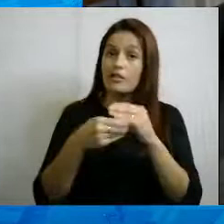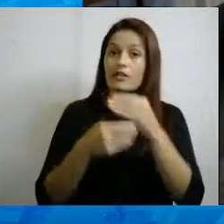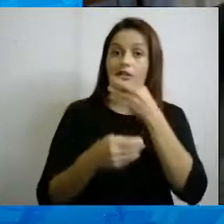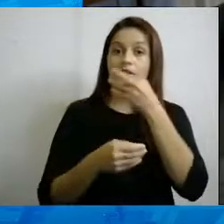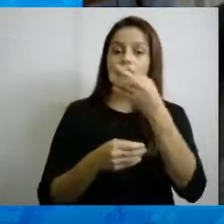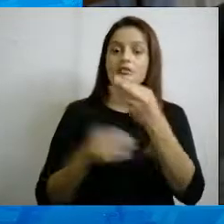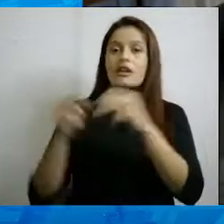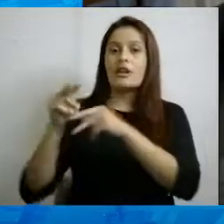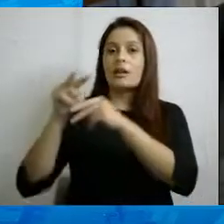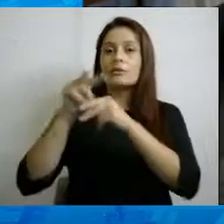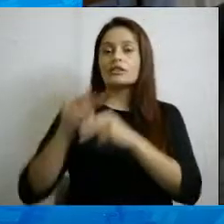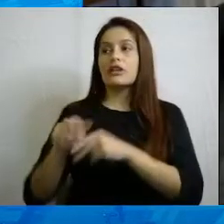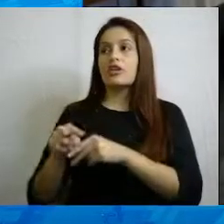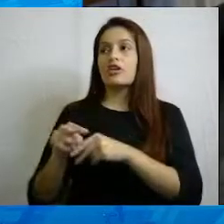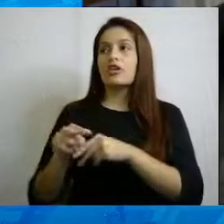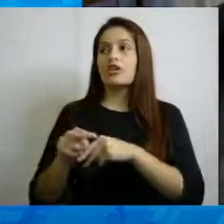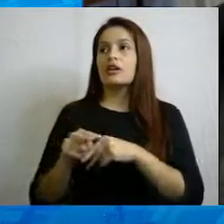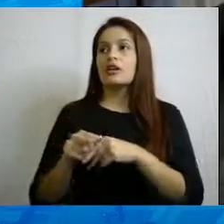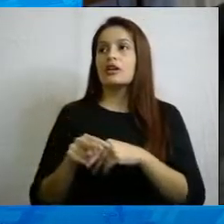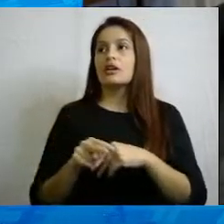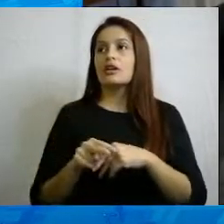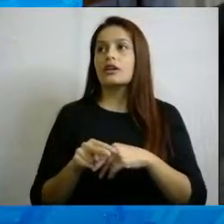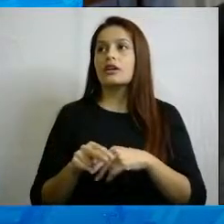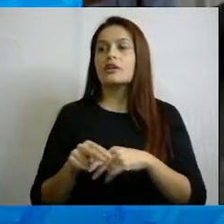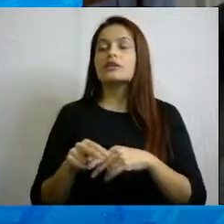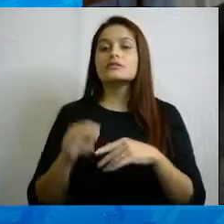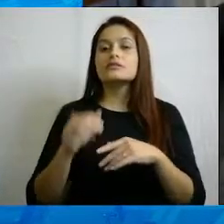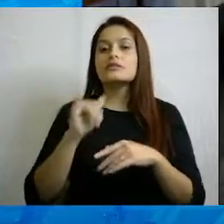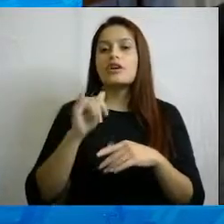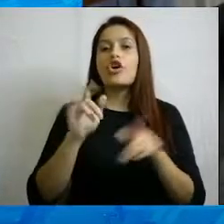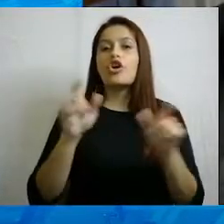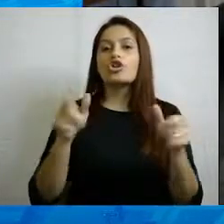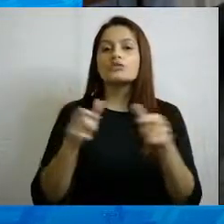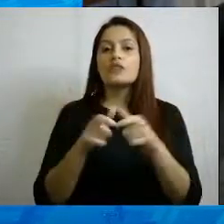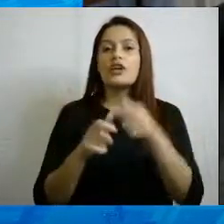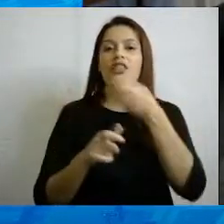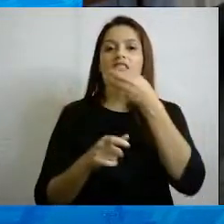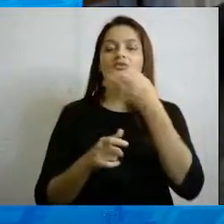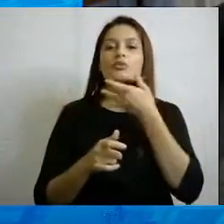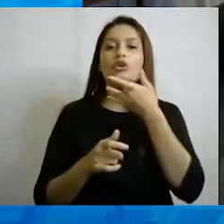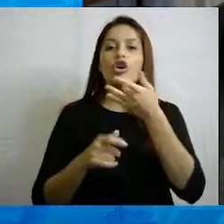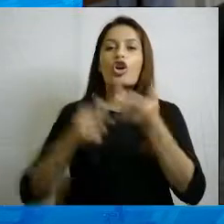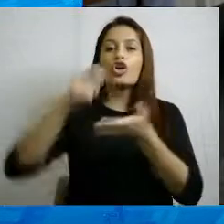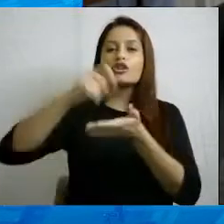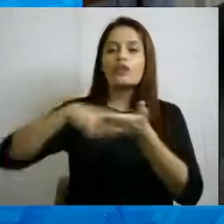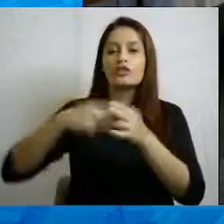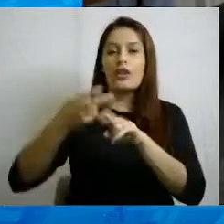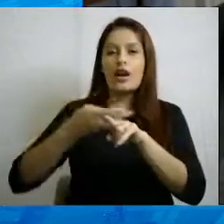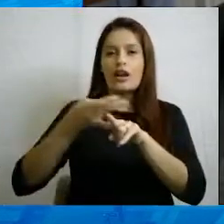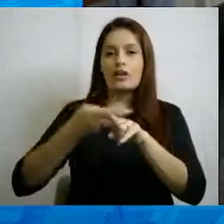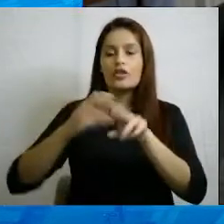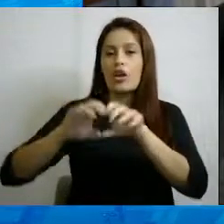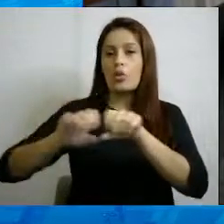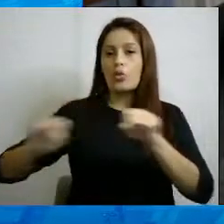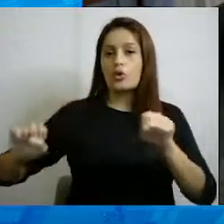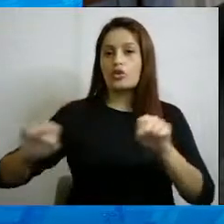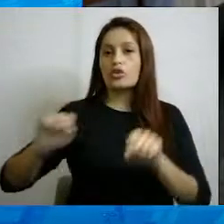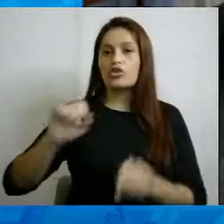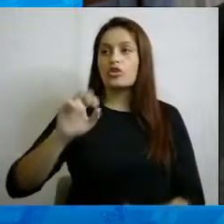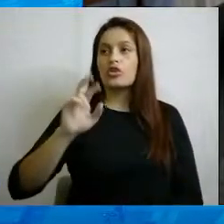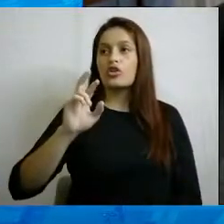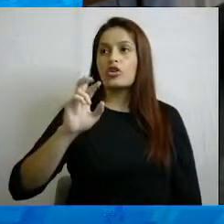el administrador, que se plantea en el Consejo, porque este contrato de arriendo que fue convenido con